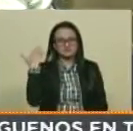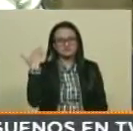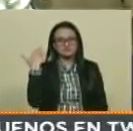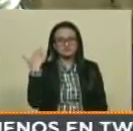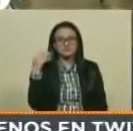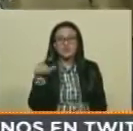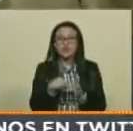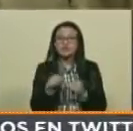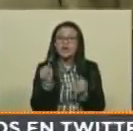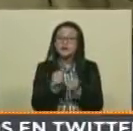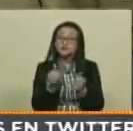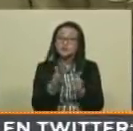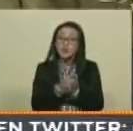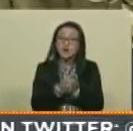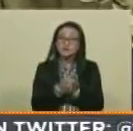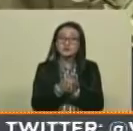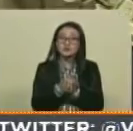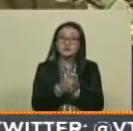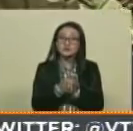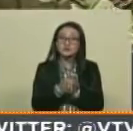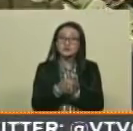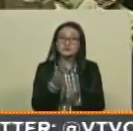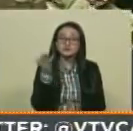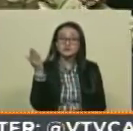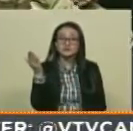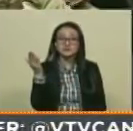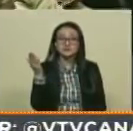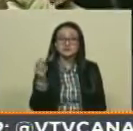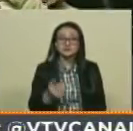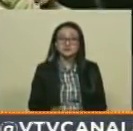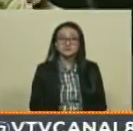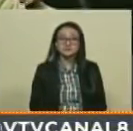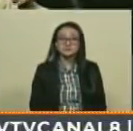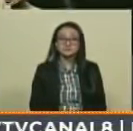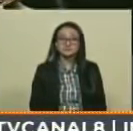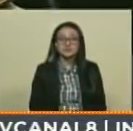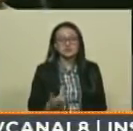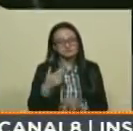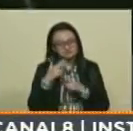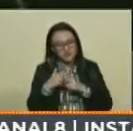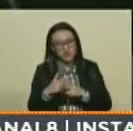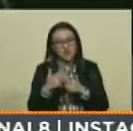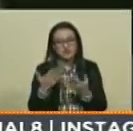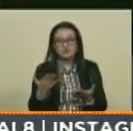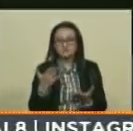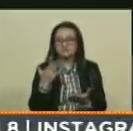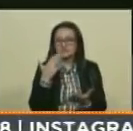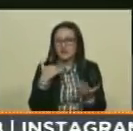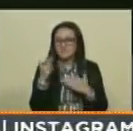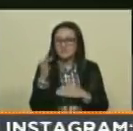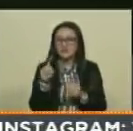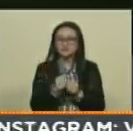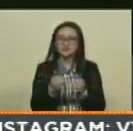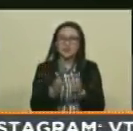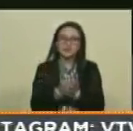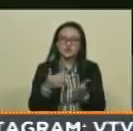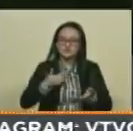el estado Anzoátegui, en mi estado natal. Honra que siempre tendré mi patria chica, Anzoátegui.